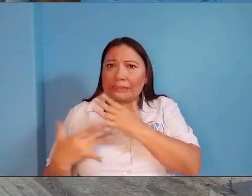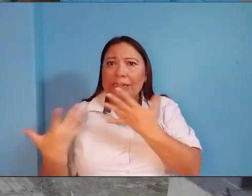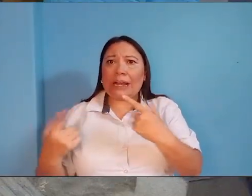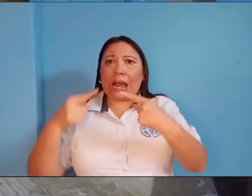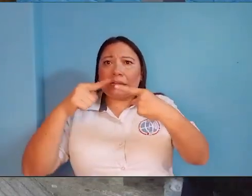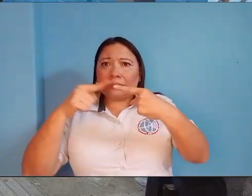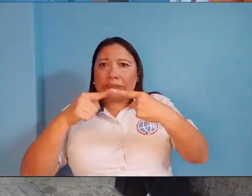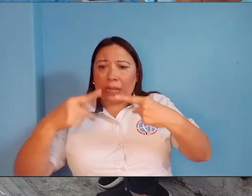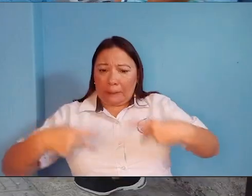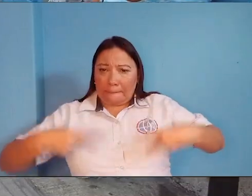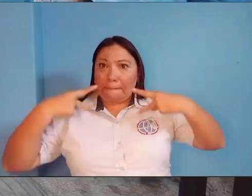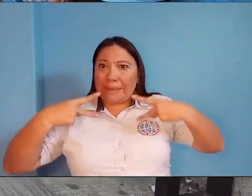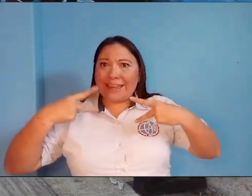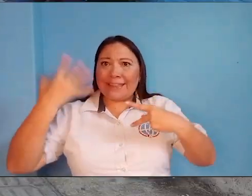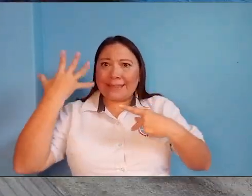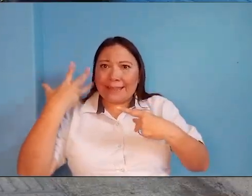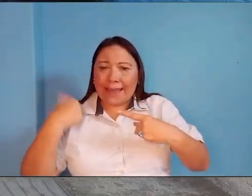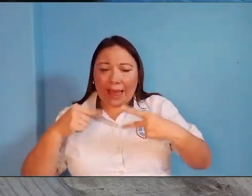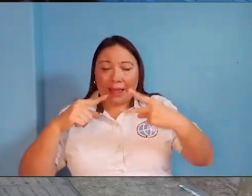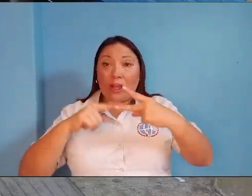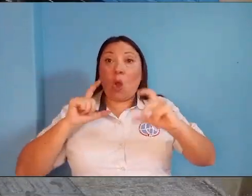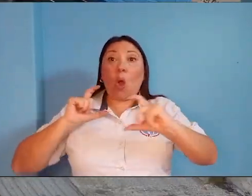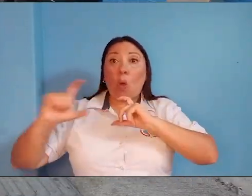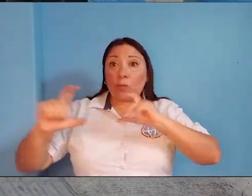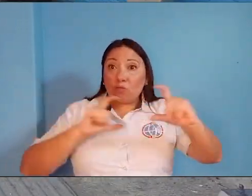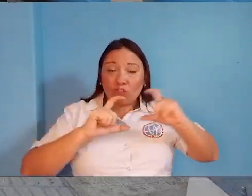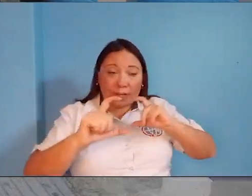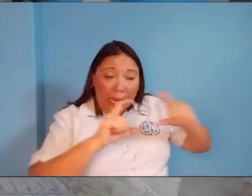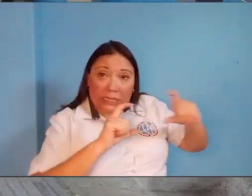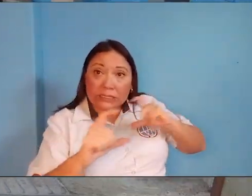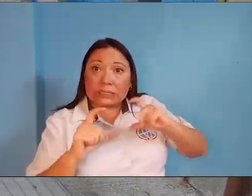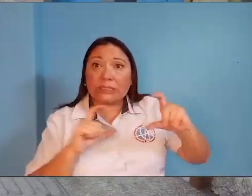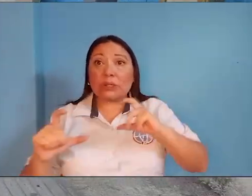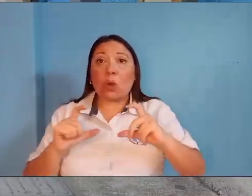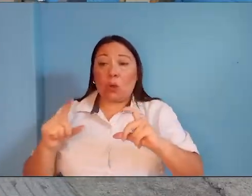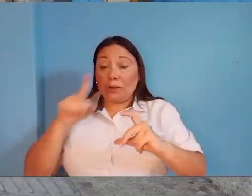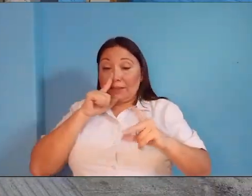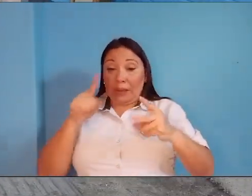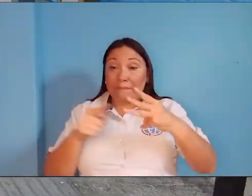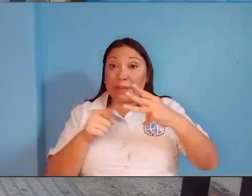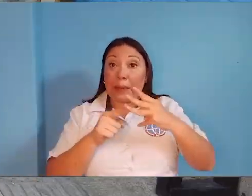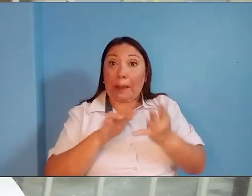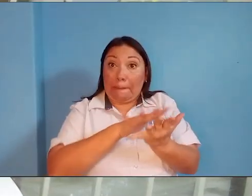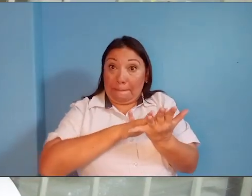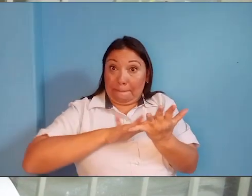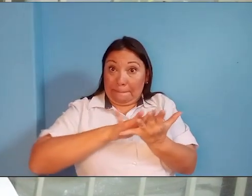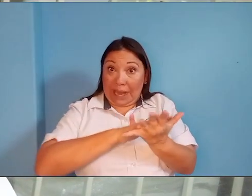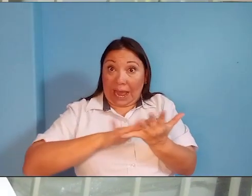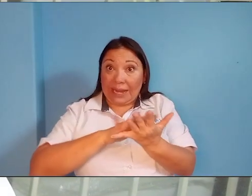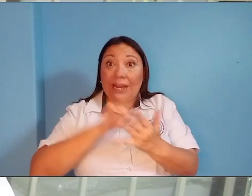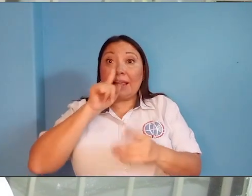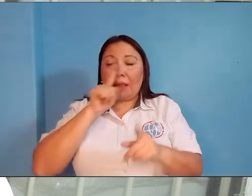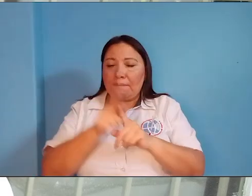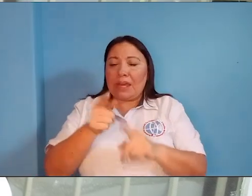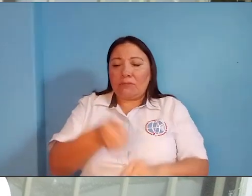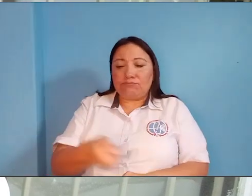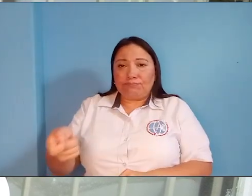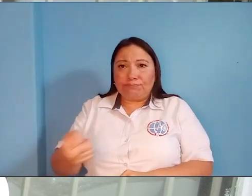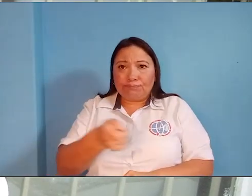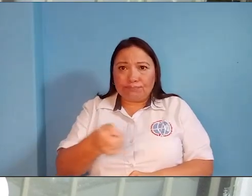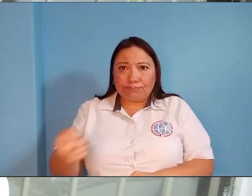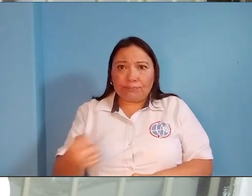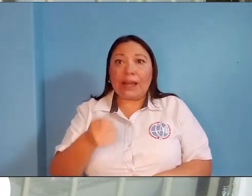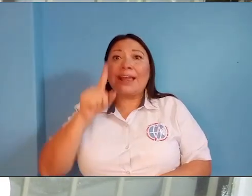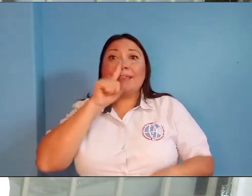comunicación, el estudiar braille, movilidad, computación. Todas esas clases a